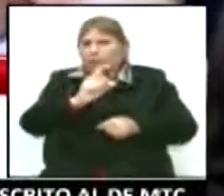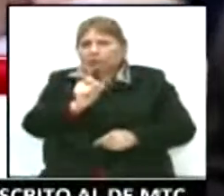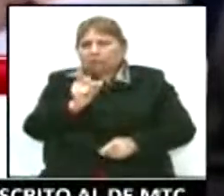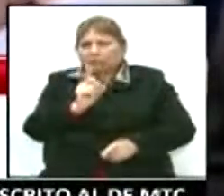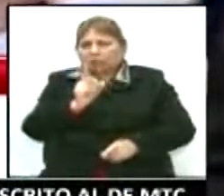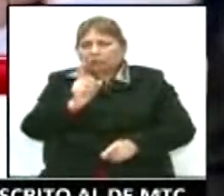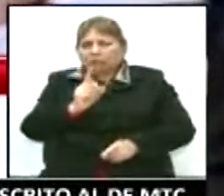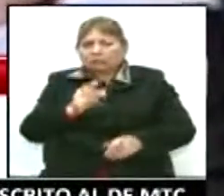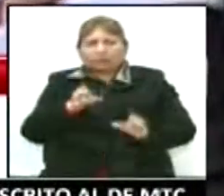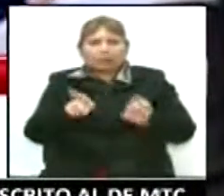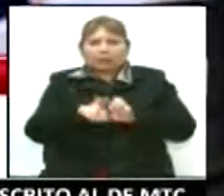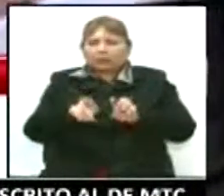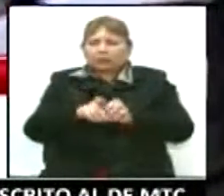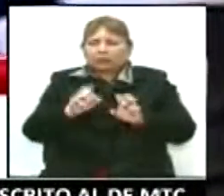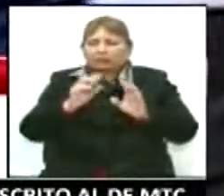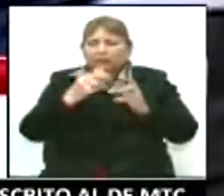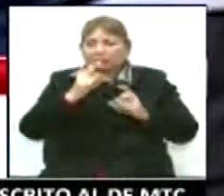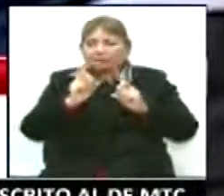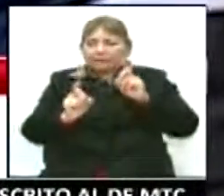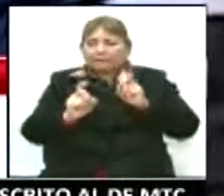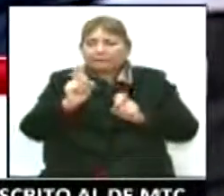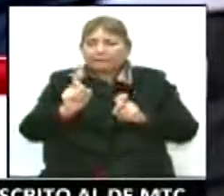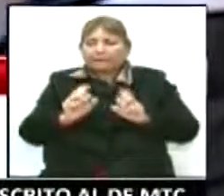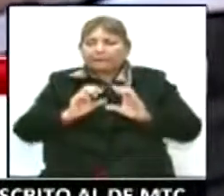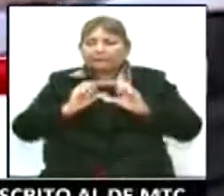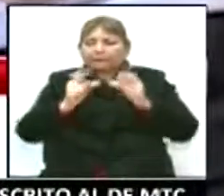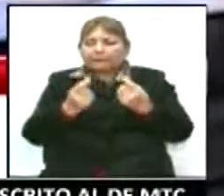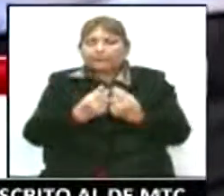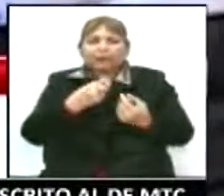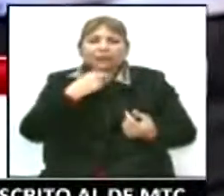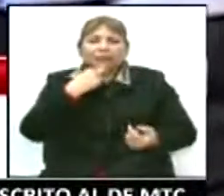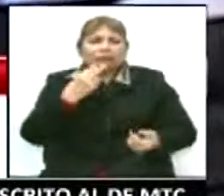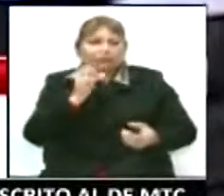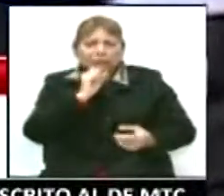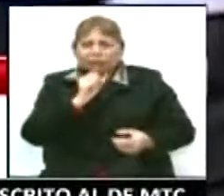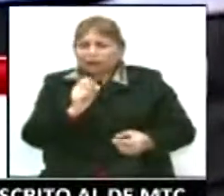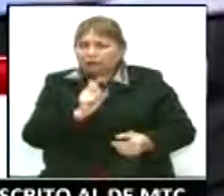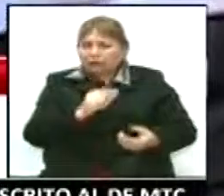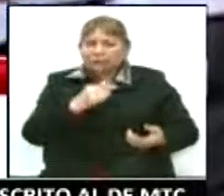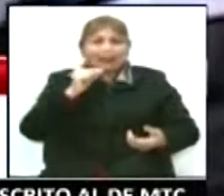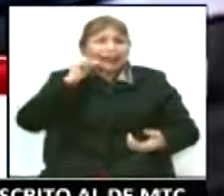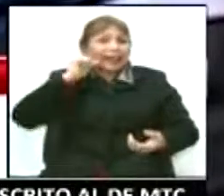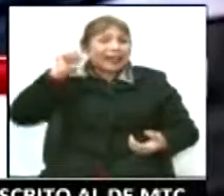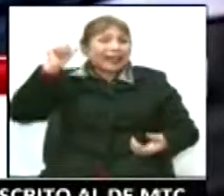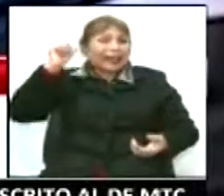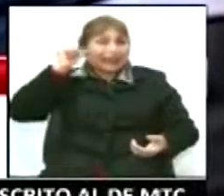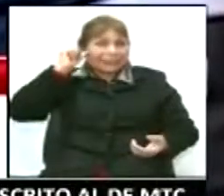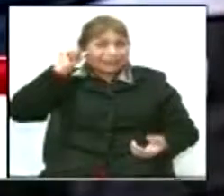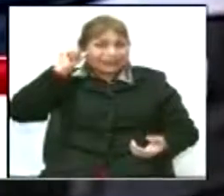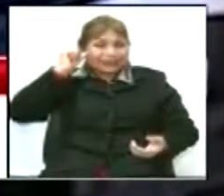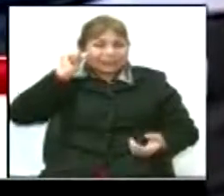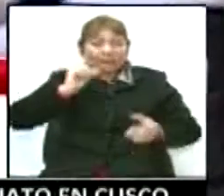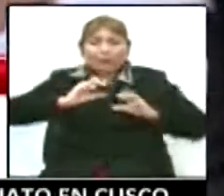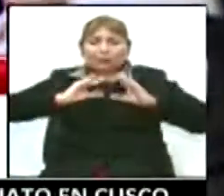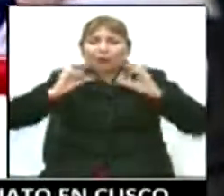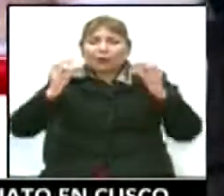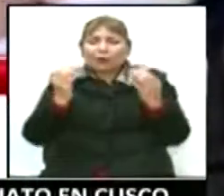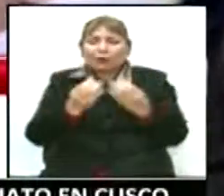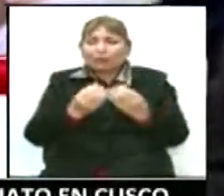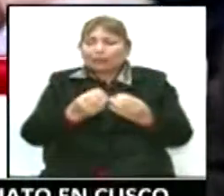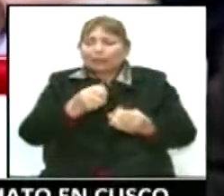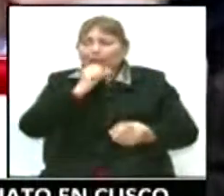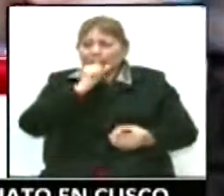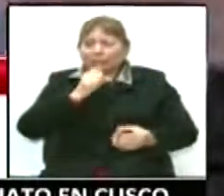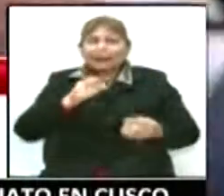en la Junta de Portavoces que pueda preguntar a su bancada. Nosotros, el día de ayer que hubo Junta de Portavoces, acordamos que